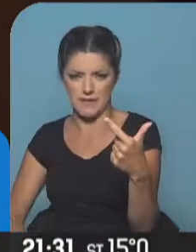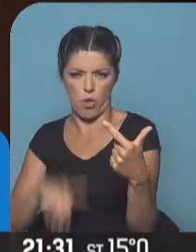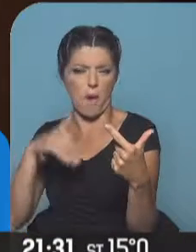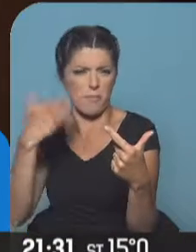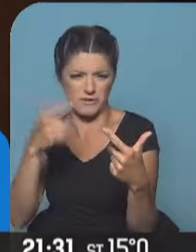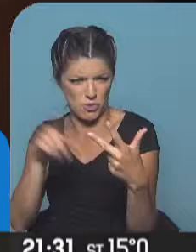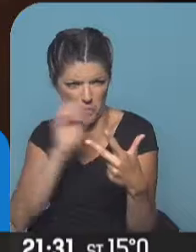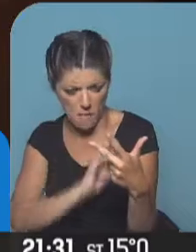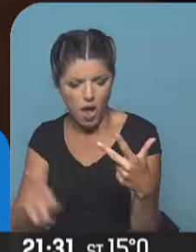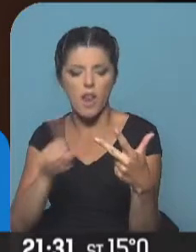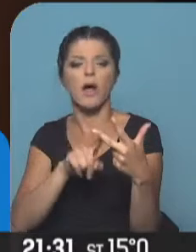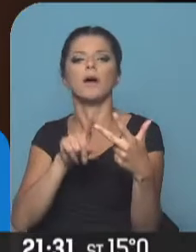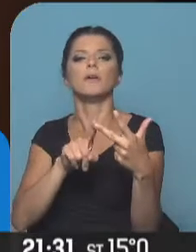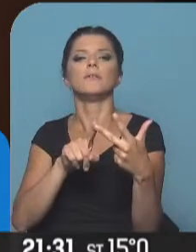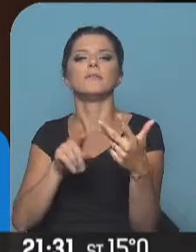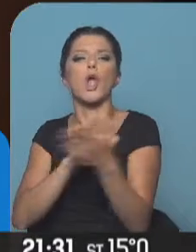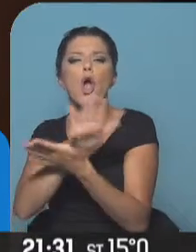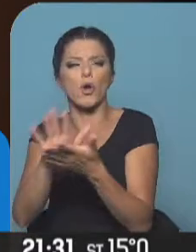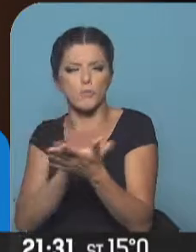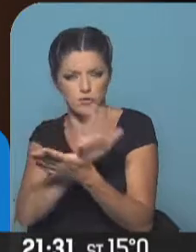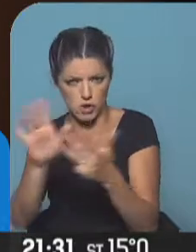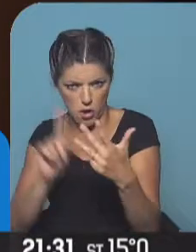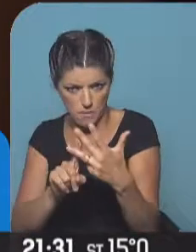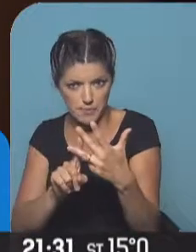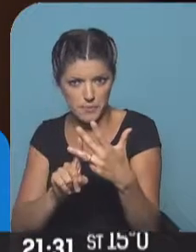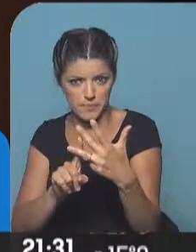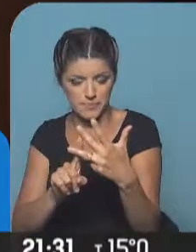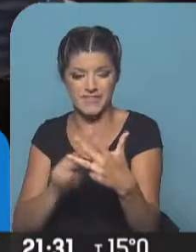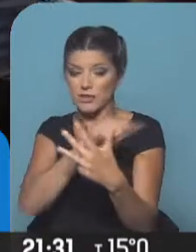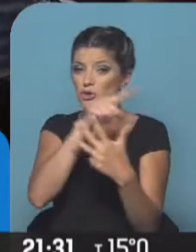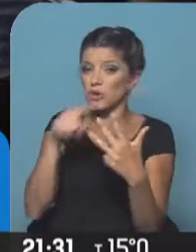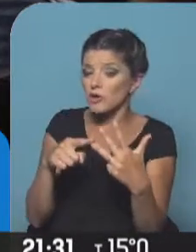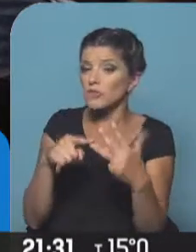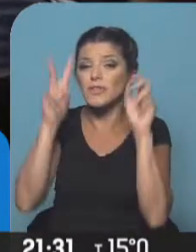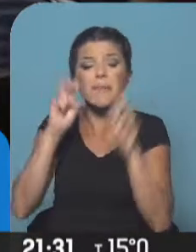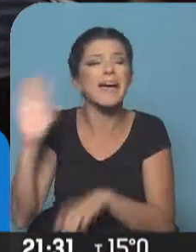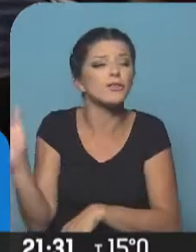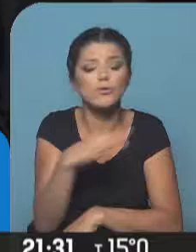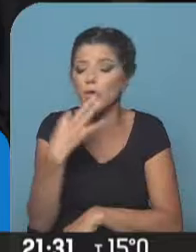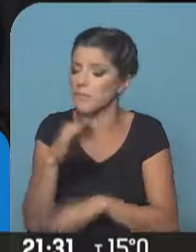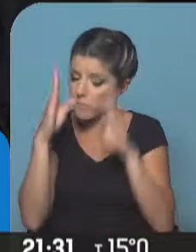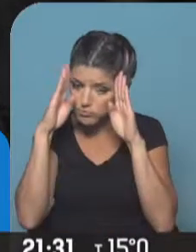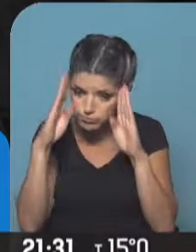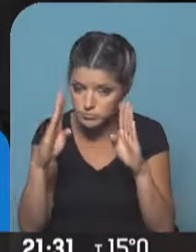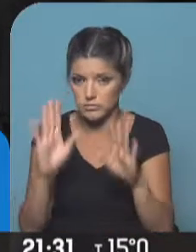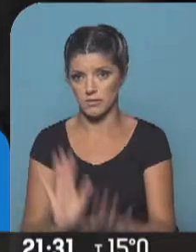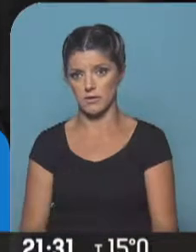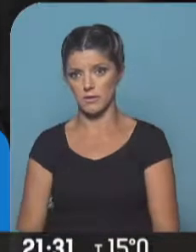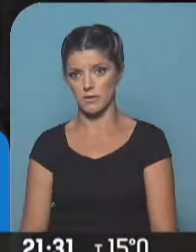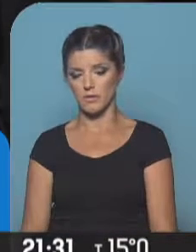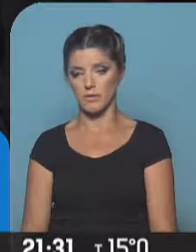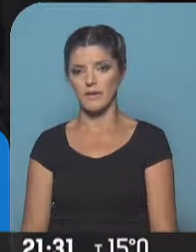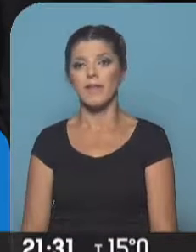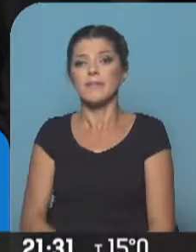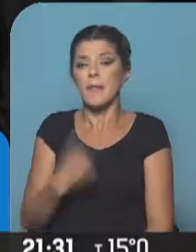la corrupción, tienen que ser una agenda de todos. Desde un comienzo exigimos lo